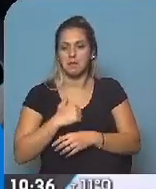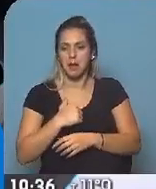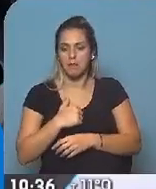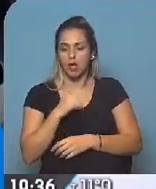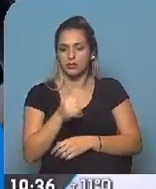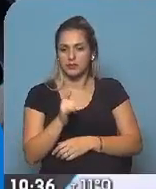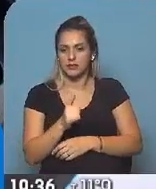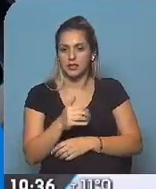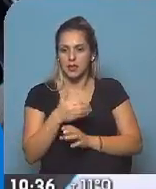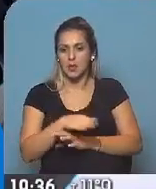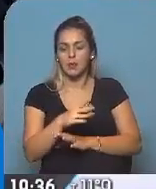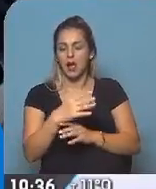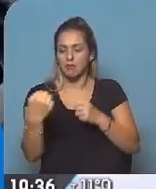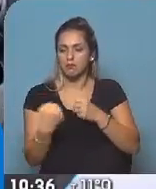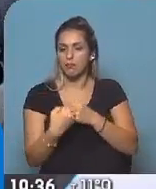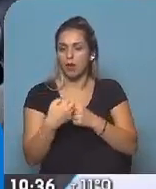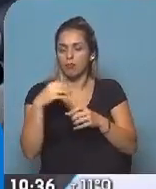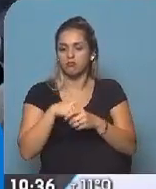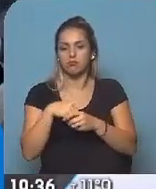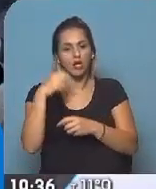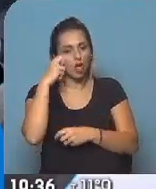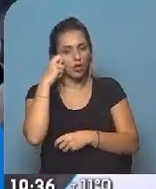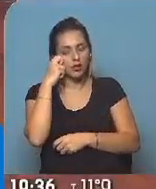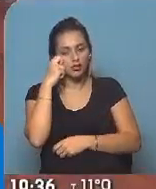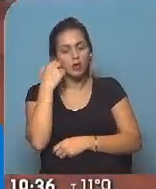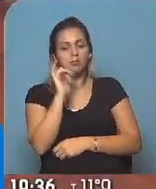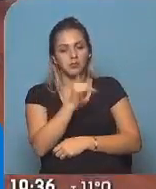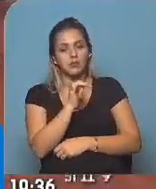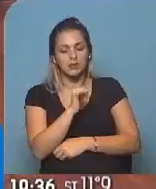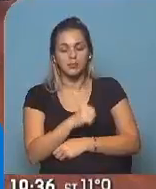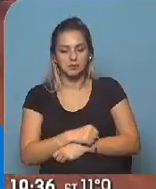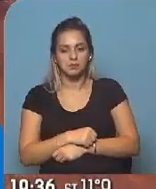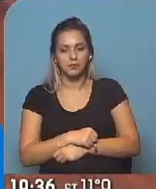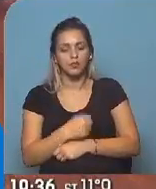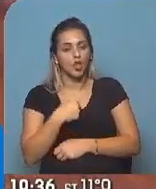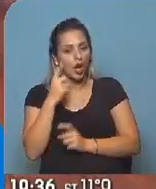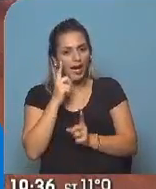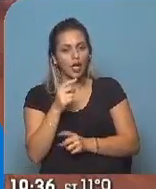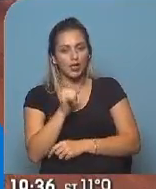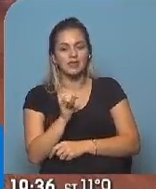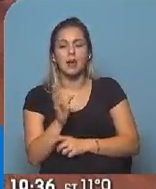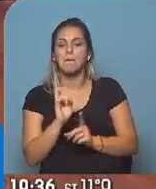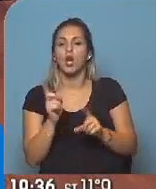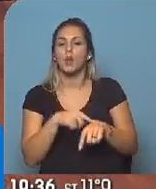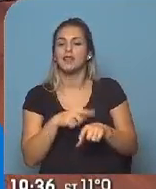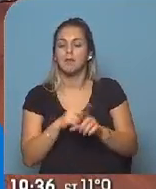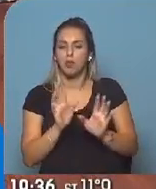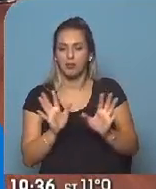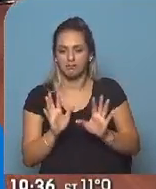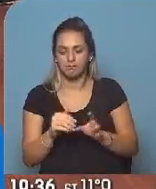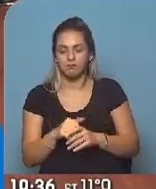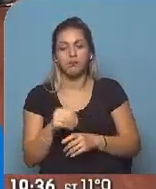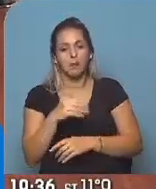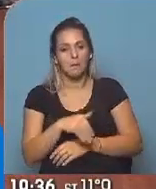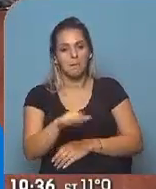hacerla de manera consensuada en el Congreso? Sí, yo creo que esto hay que hacerlo. Creo que este no es el tiempo, un tiempo preelectoral